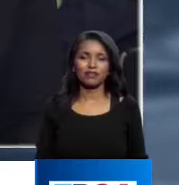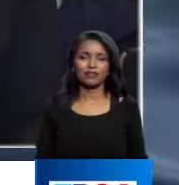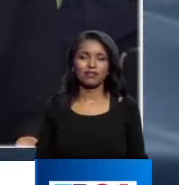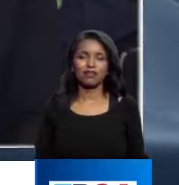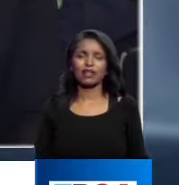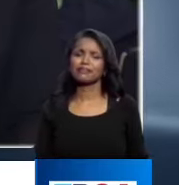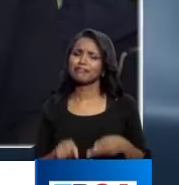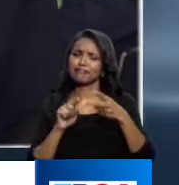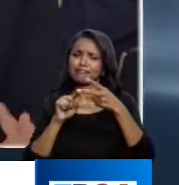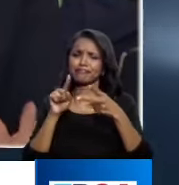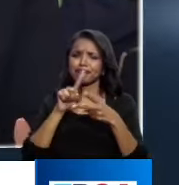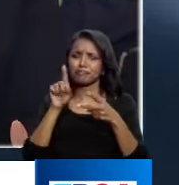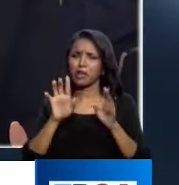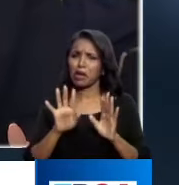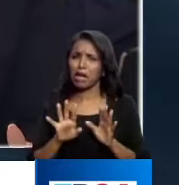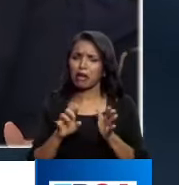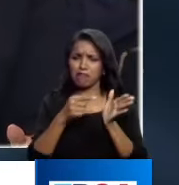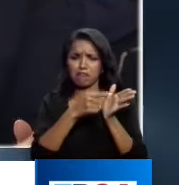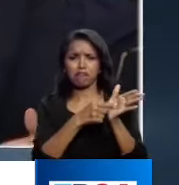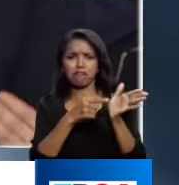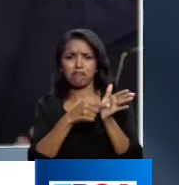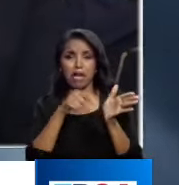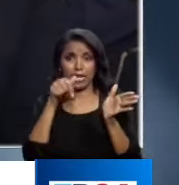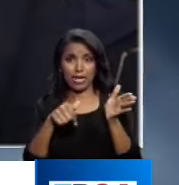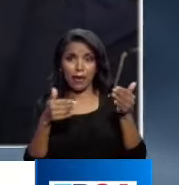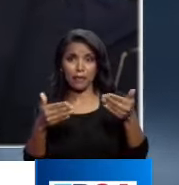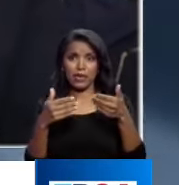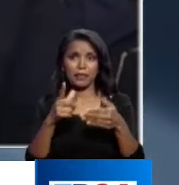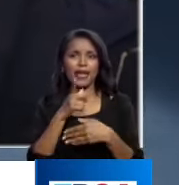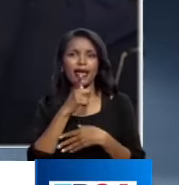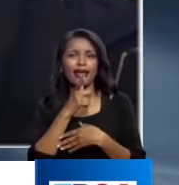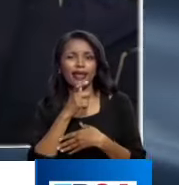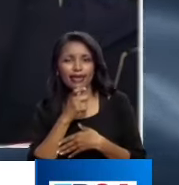¿Quién manejaría este sistema de inteligencia turística y cómo